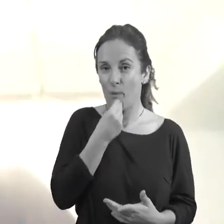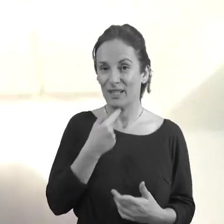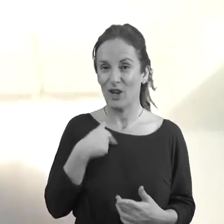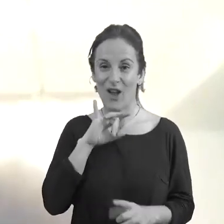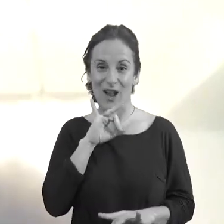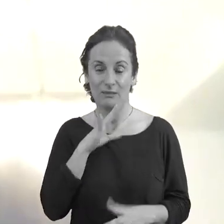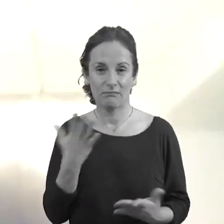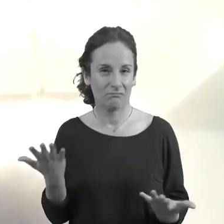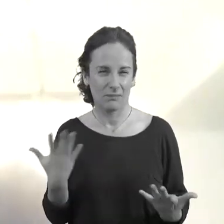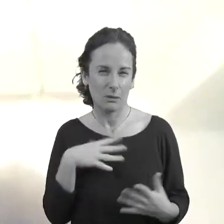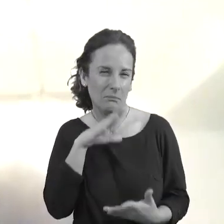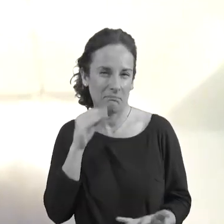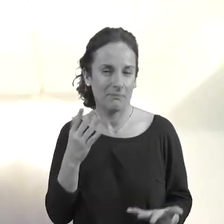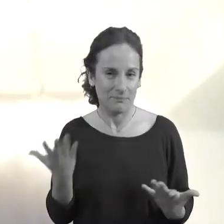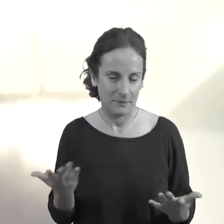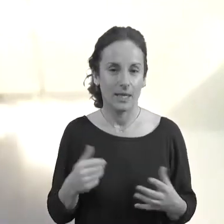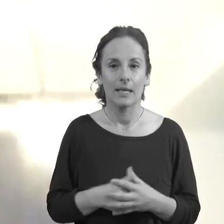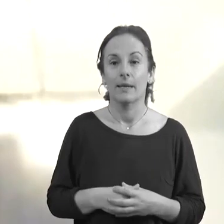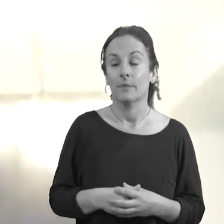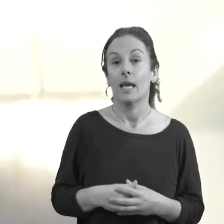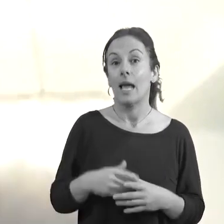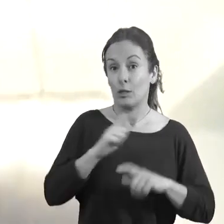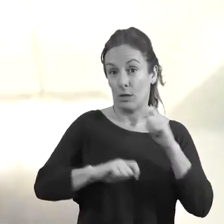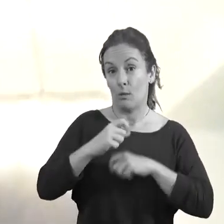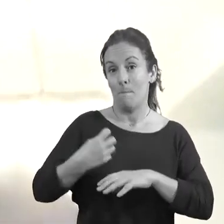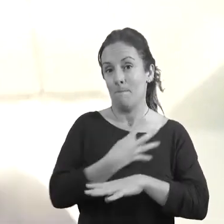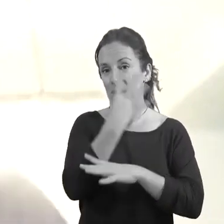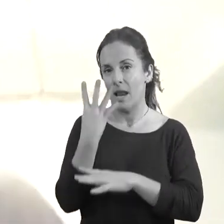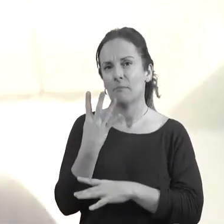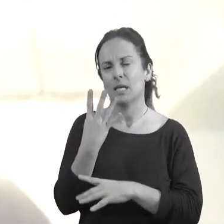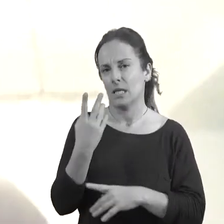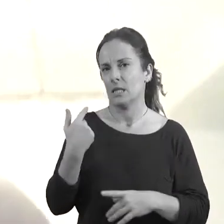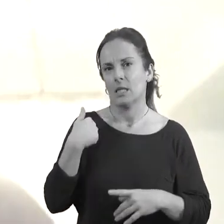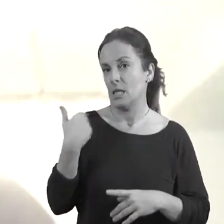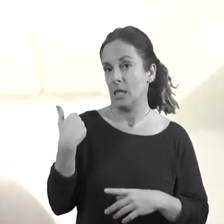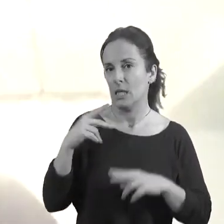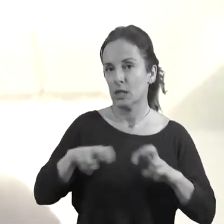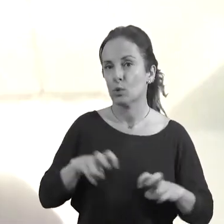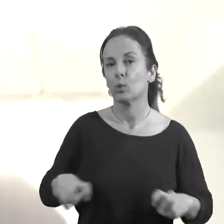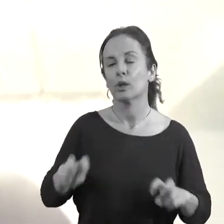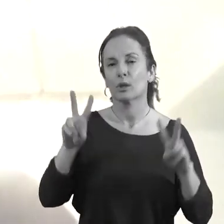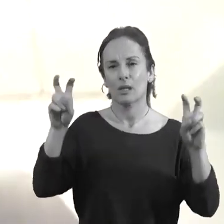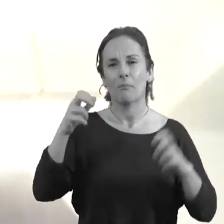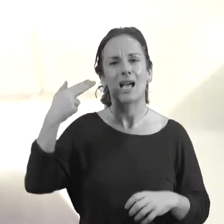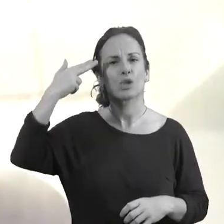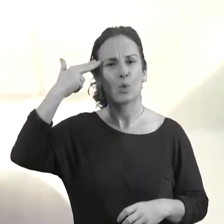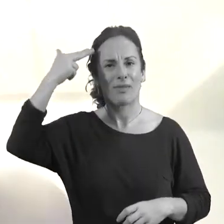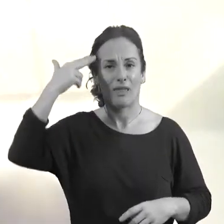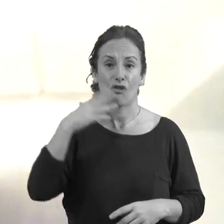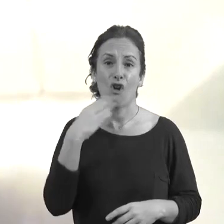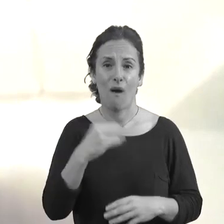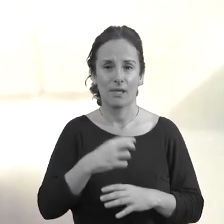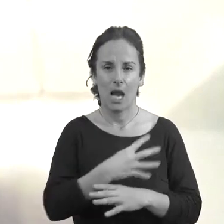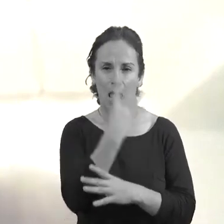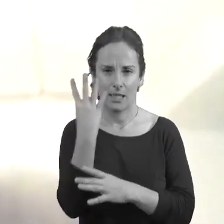nosotros ahora estábamos ultimando en Benamix un estudio que hicimos del riesgo de suicidio en jóvenes LGTBI, y nuestra muestra no